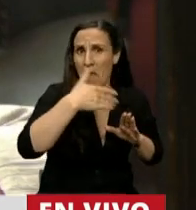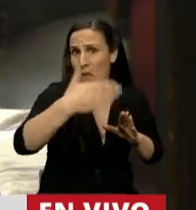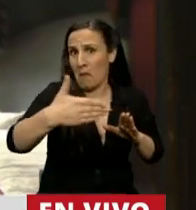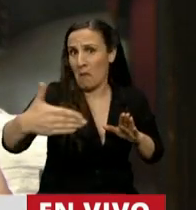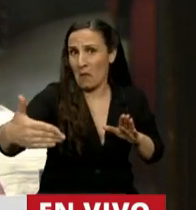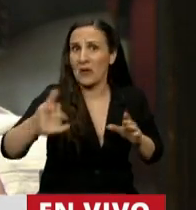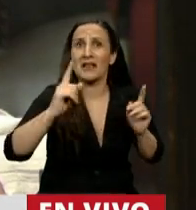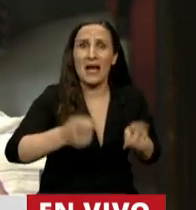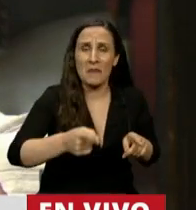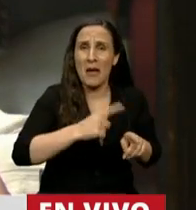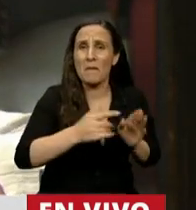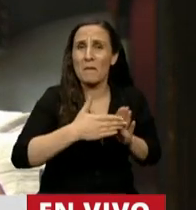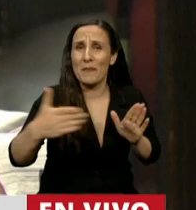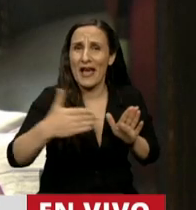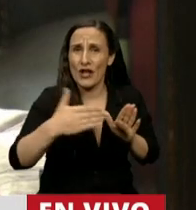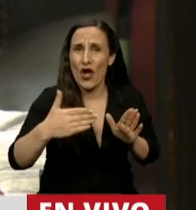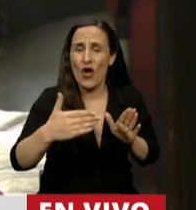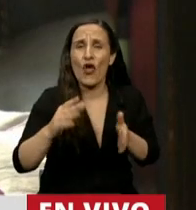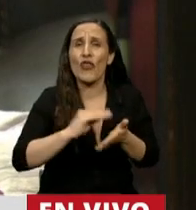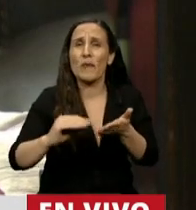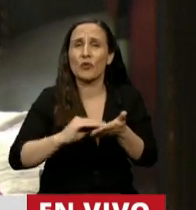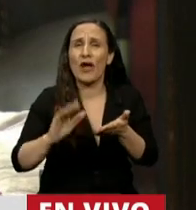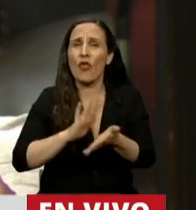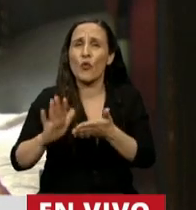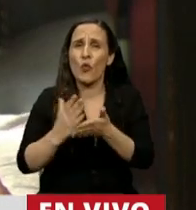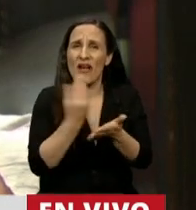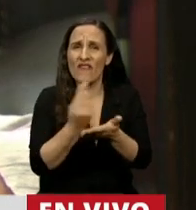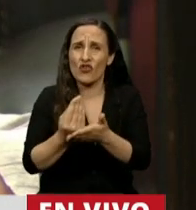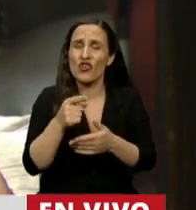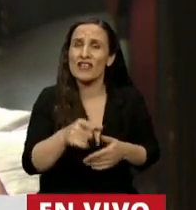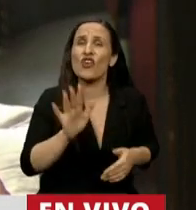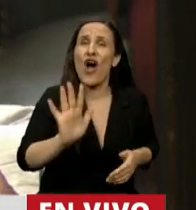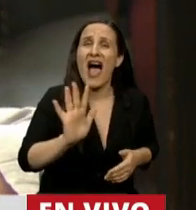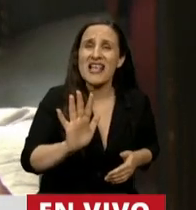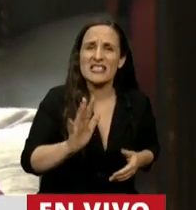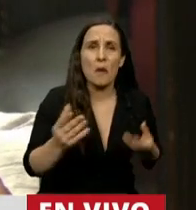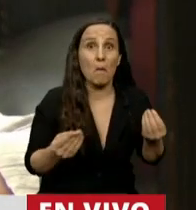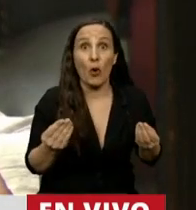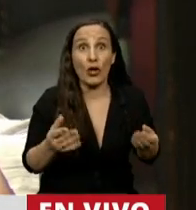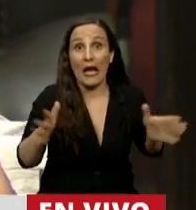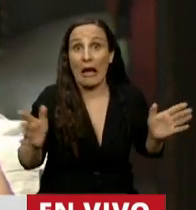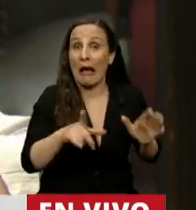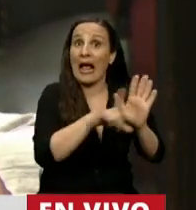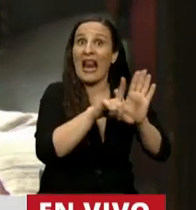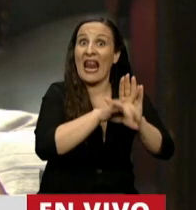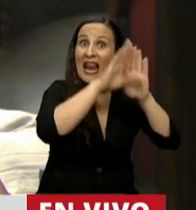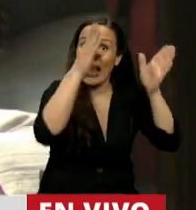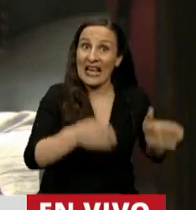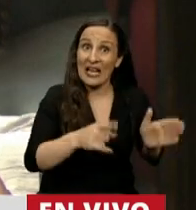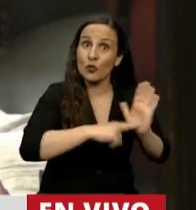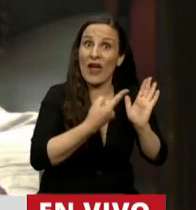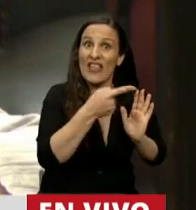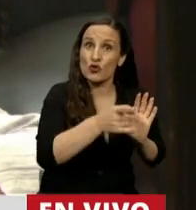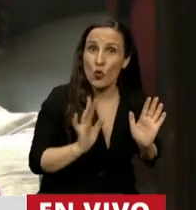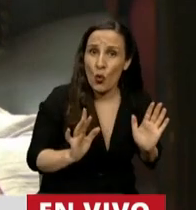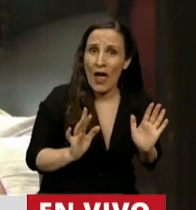en periodos hubieran asumido otros diputados en el medio. Y esto es así no porque se lo haya ocurrido a la legislatura de la Ciudad de Buenos